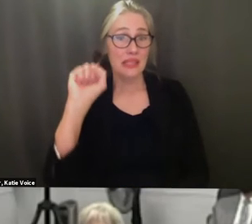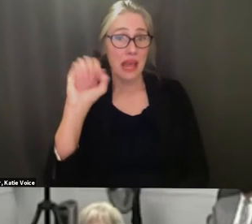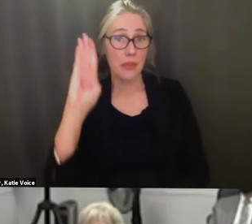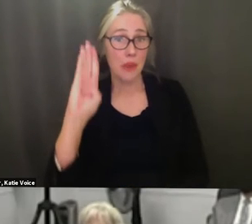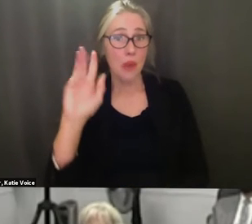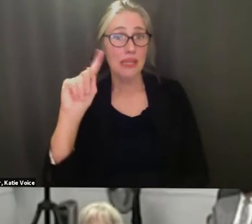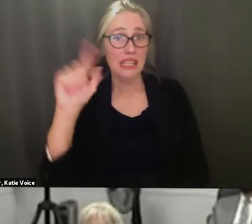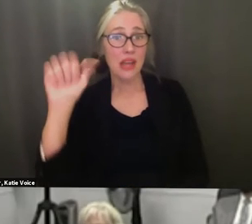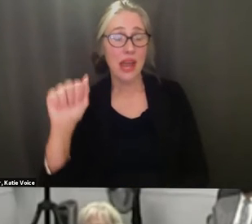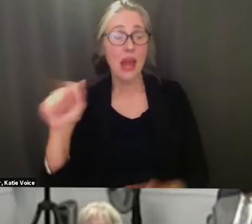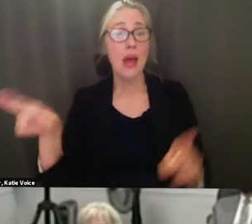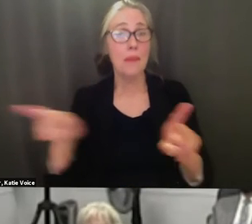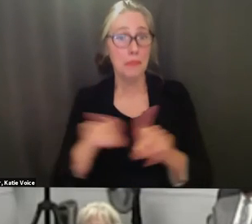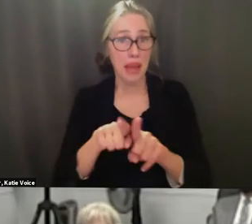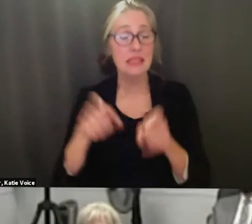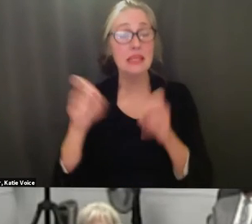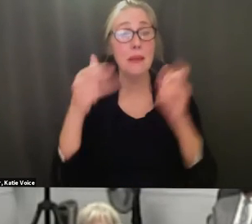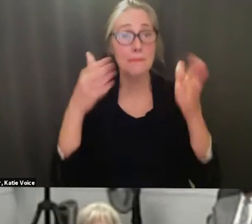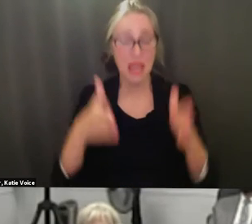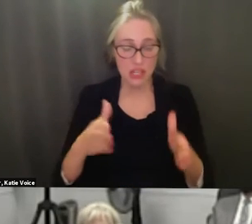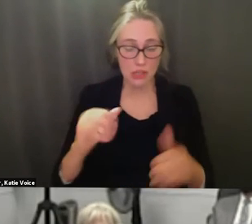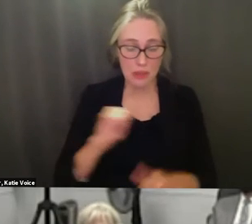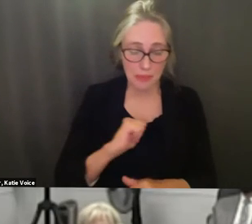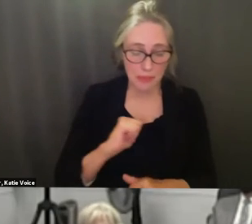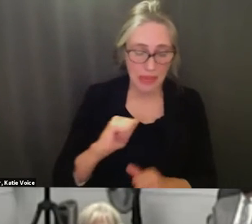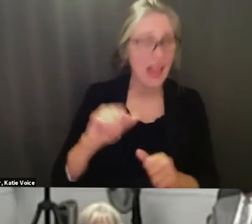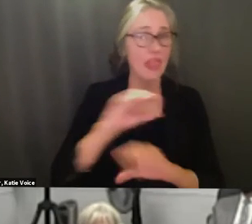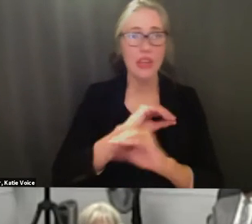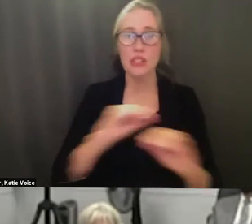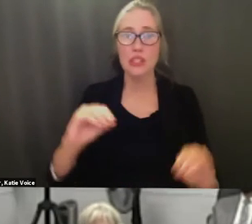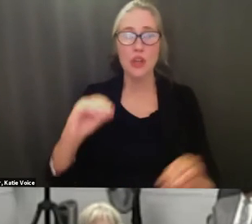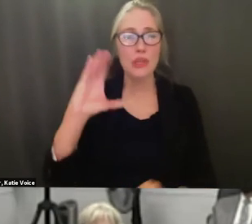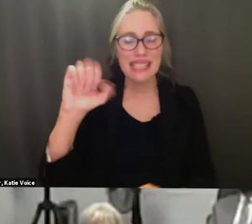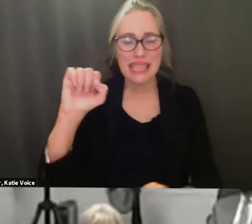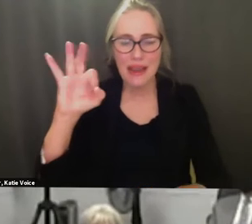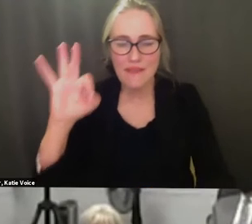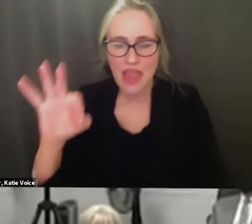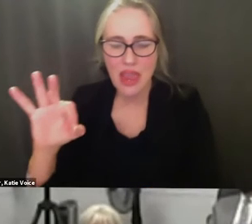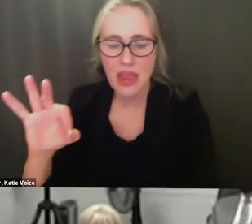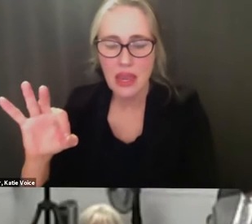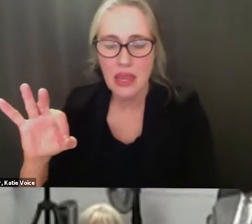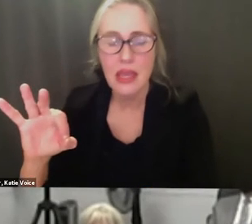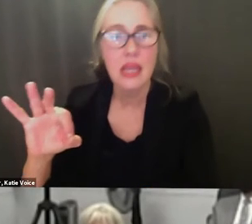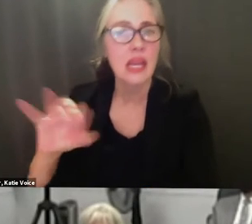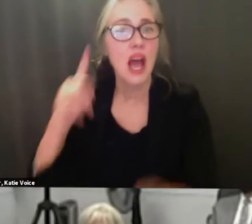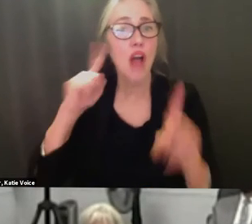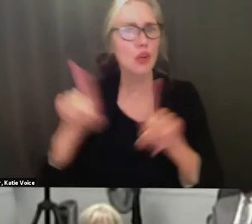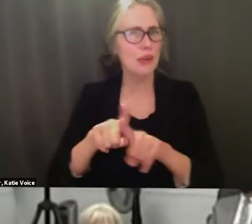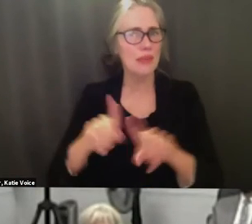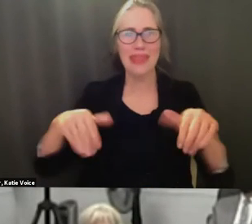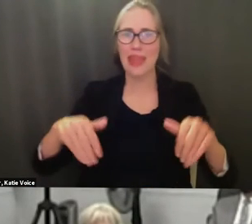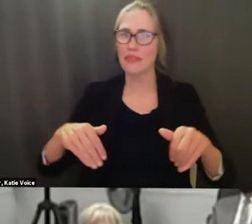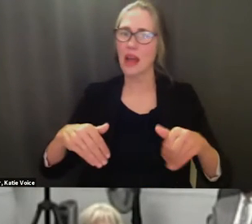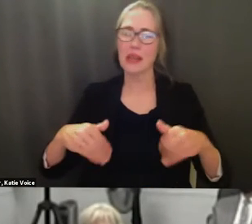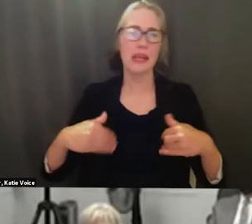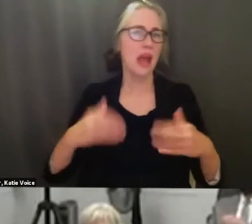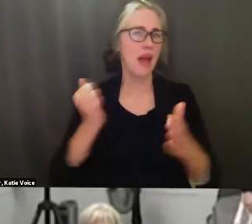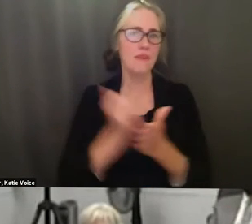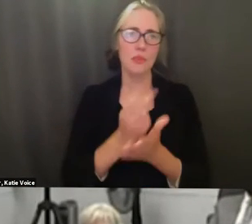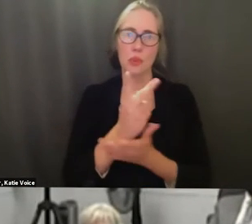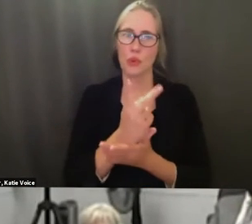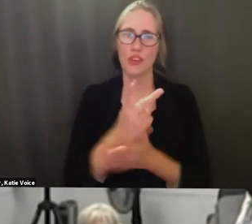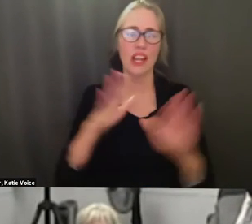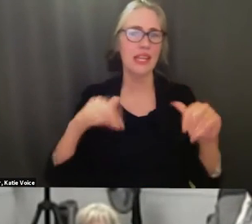personal confidencial y de gestión. No hay CIC en este acuerdo. Ellos no han logrado un acuerdo con